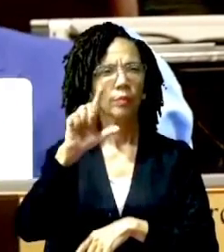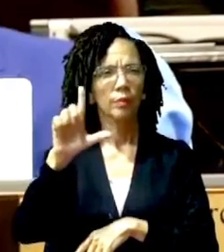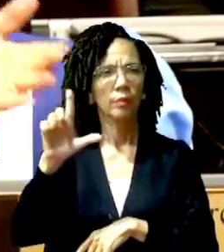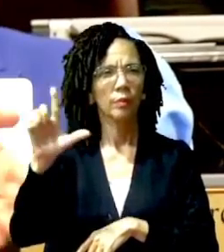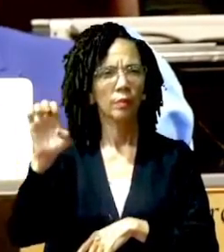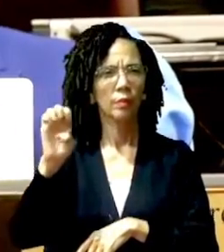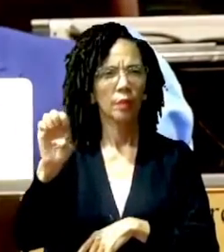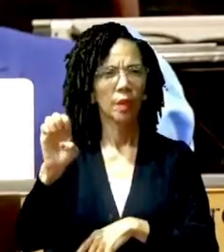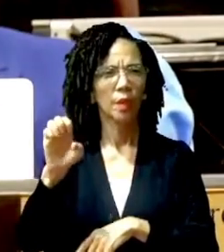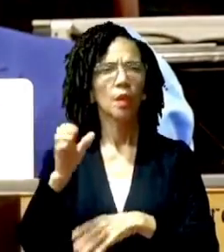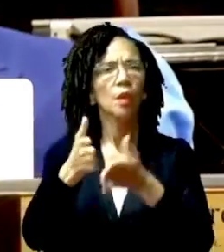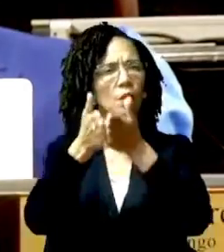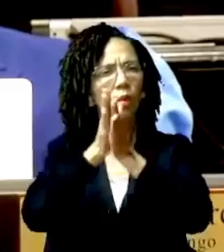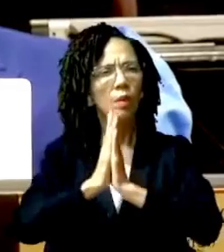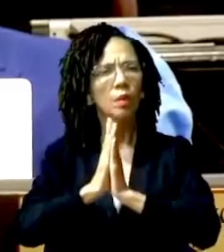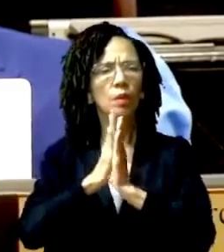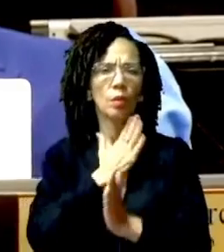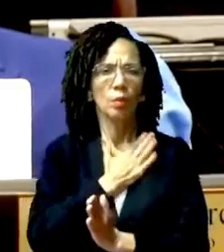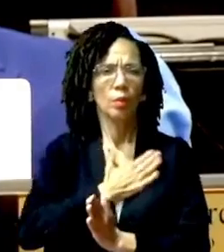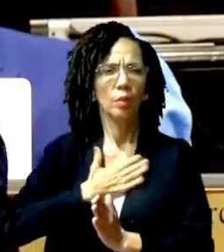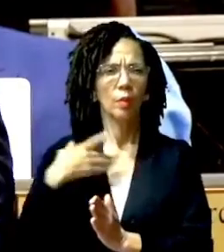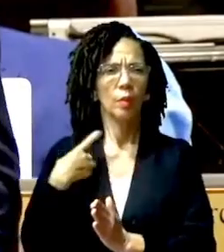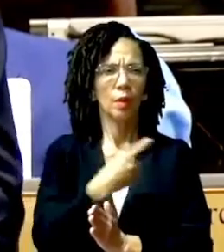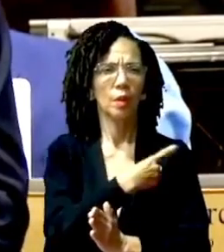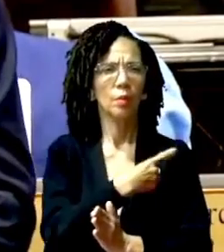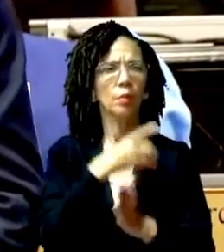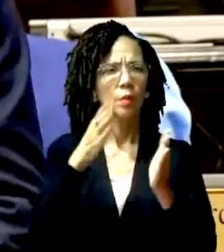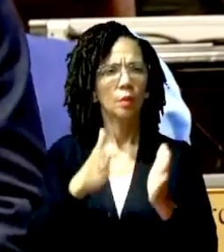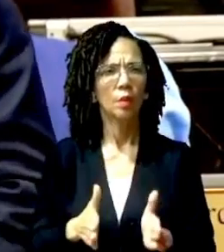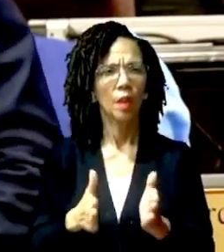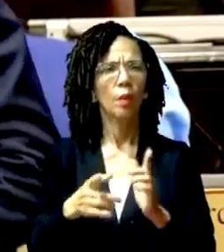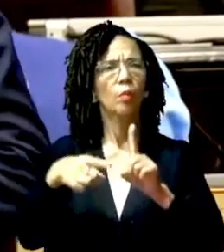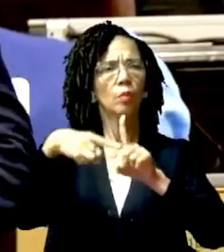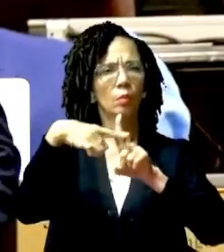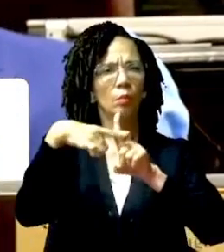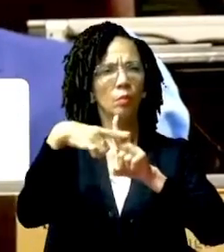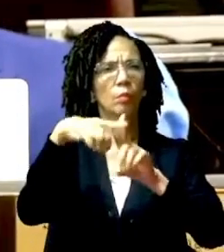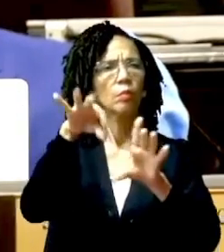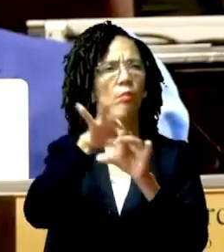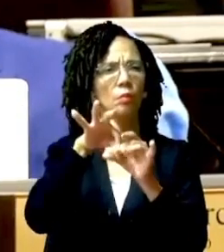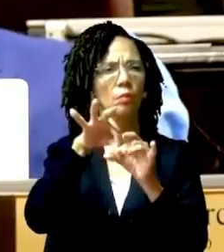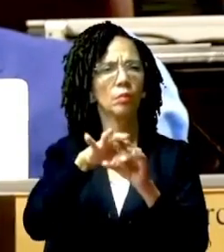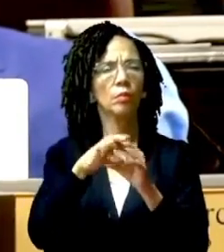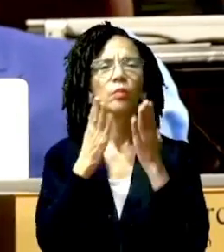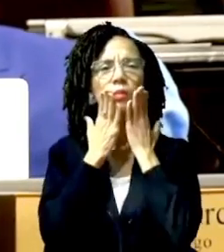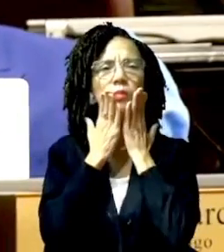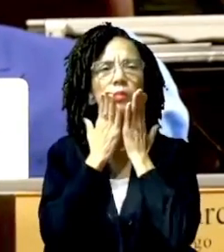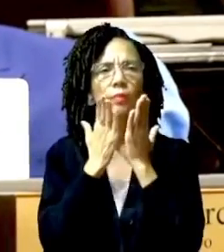solicito a todos ustedes el voto favorable de esta iniciativa. Muchas gracias.